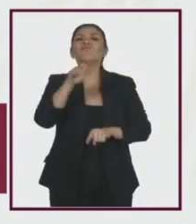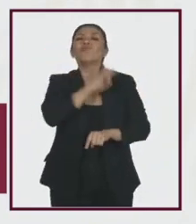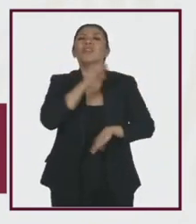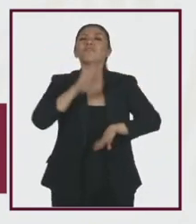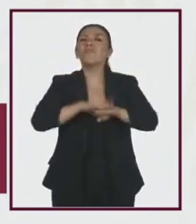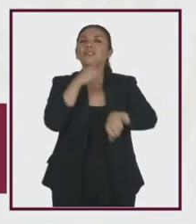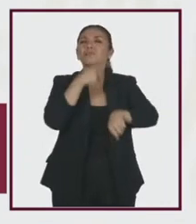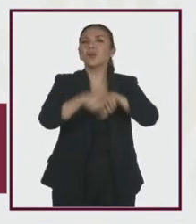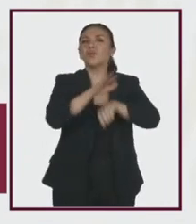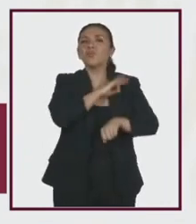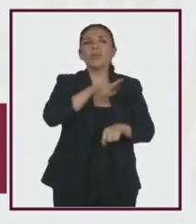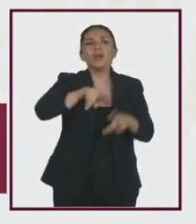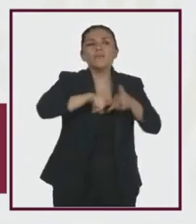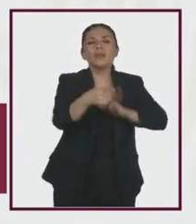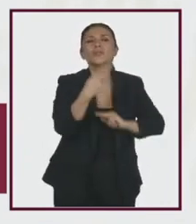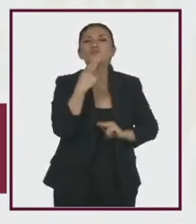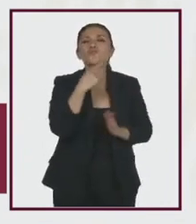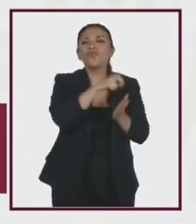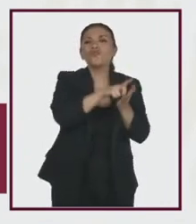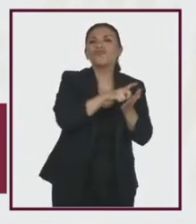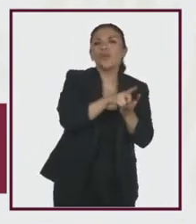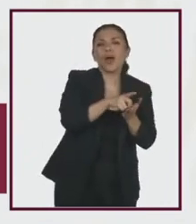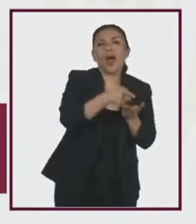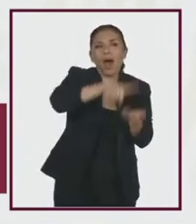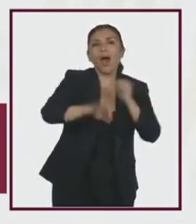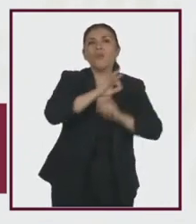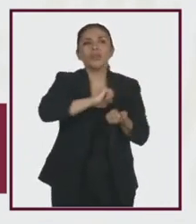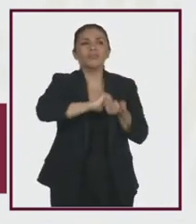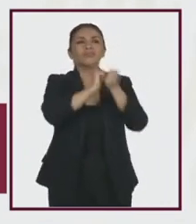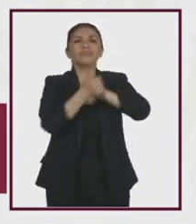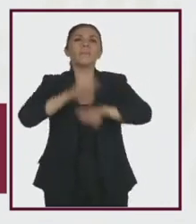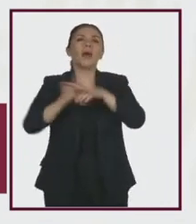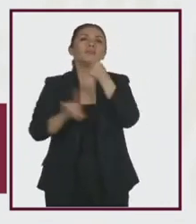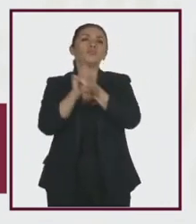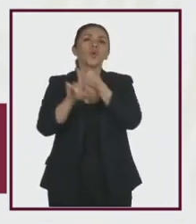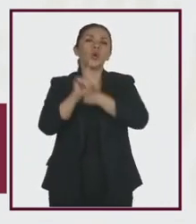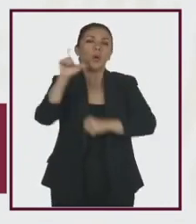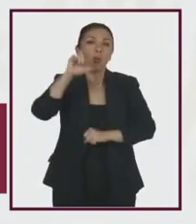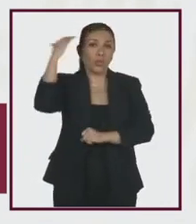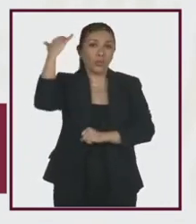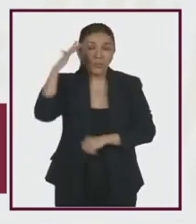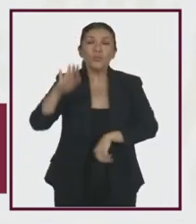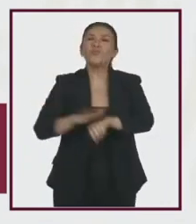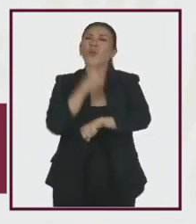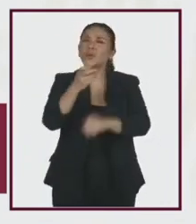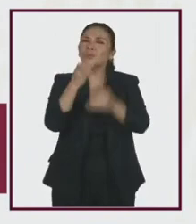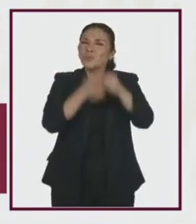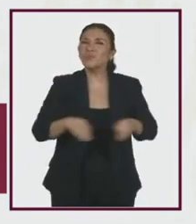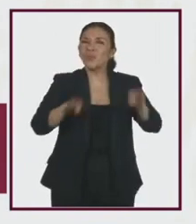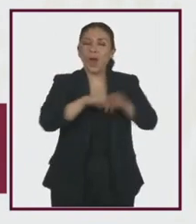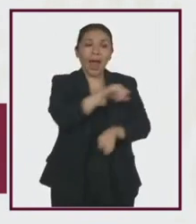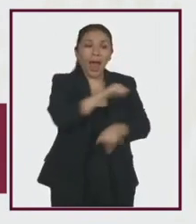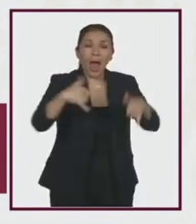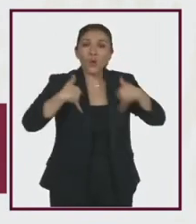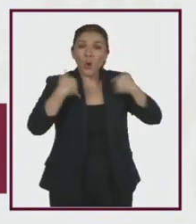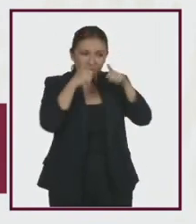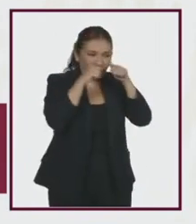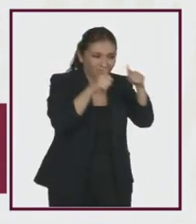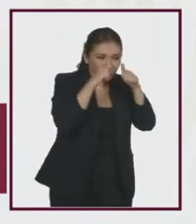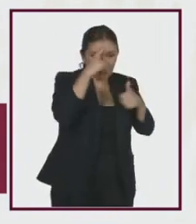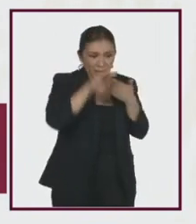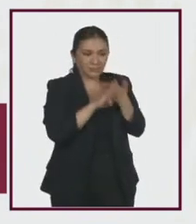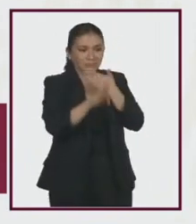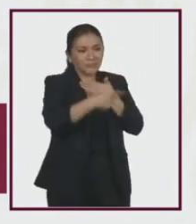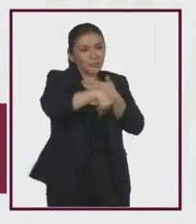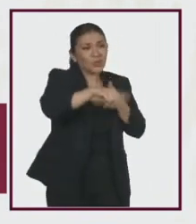para consumir y poder tener un problema en la edad adulta. Por lo tanto, es indispensable que con los adolescentes evitemos el